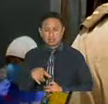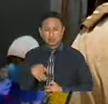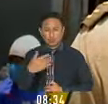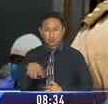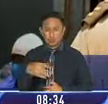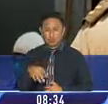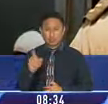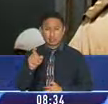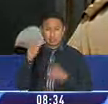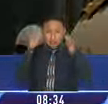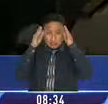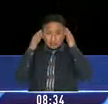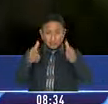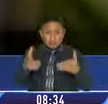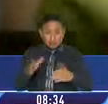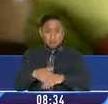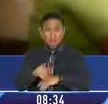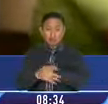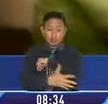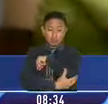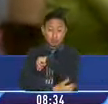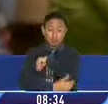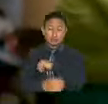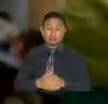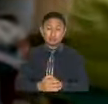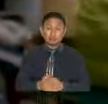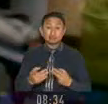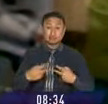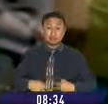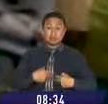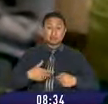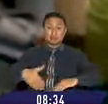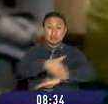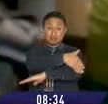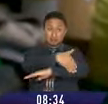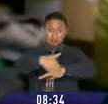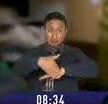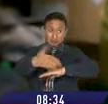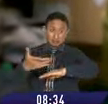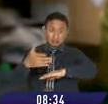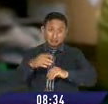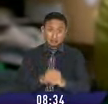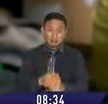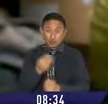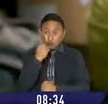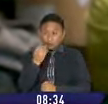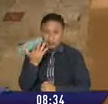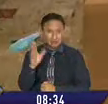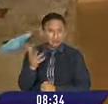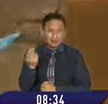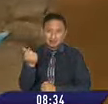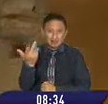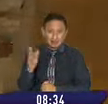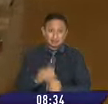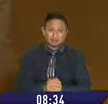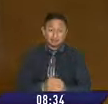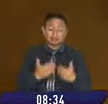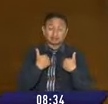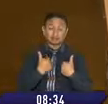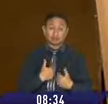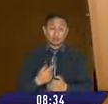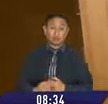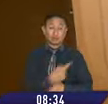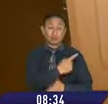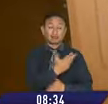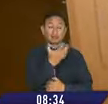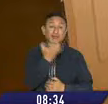vulnerables, que de extrema pobreza. Viven en la calle y de la calle, prácticamente ni para comer tienen. El cuerpo permanece hace más